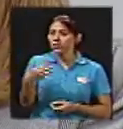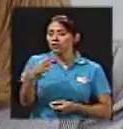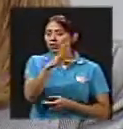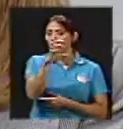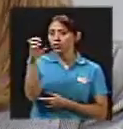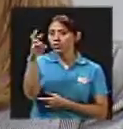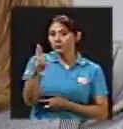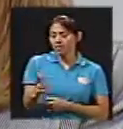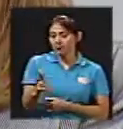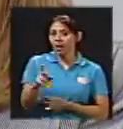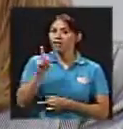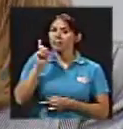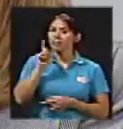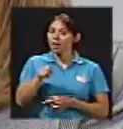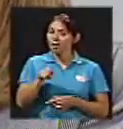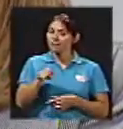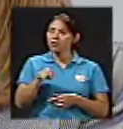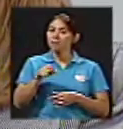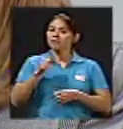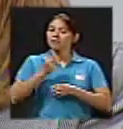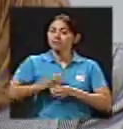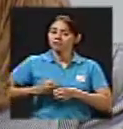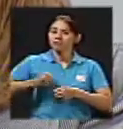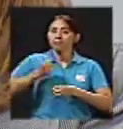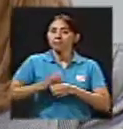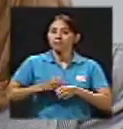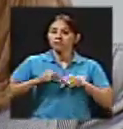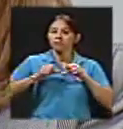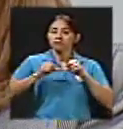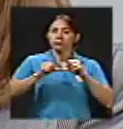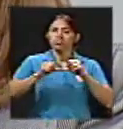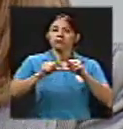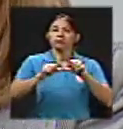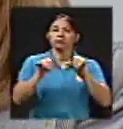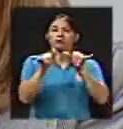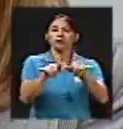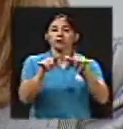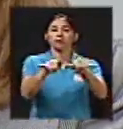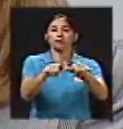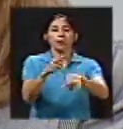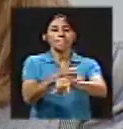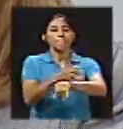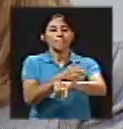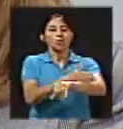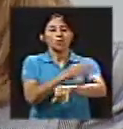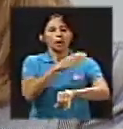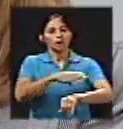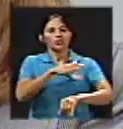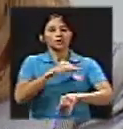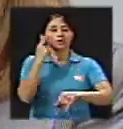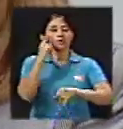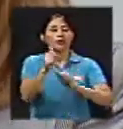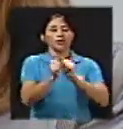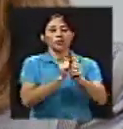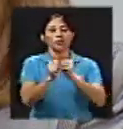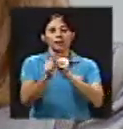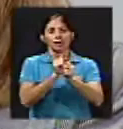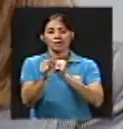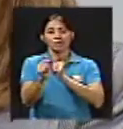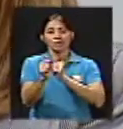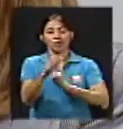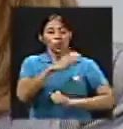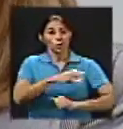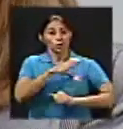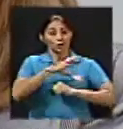debe mantenerse en una tarea permanente de mejorar las condiciones para competir. mejorar las condiciones externas para que